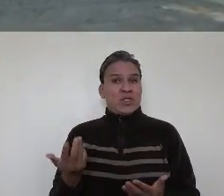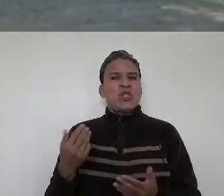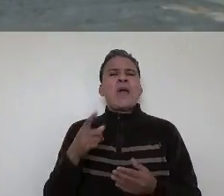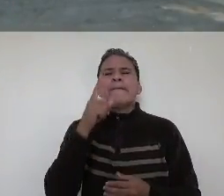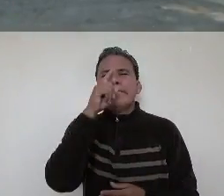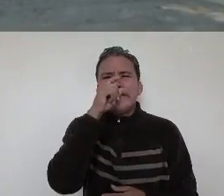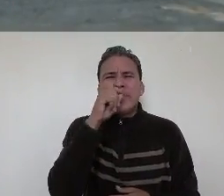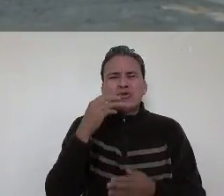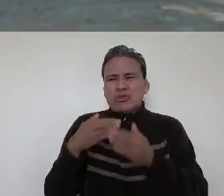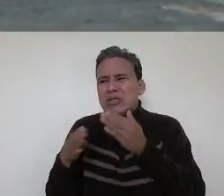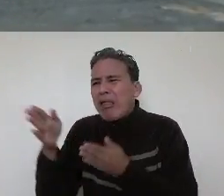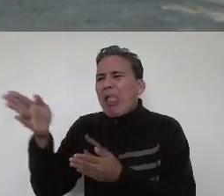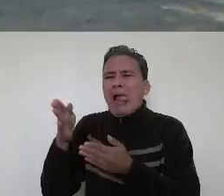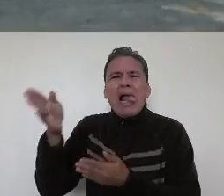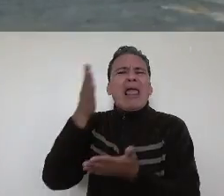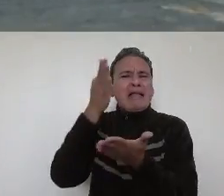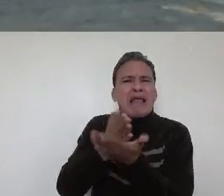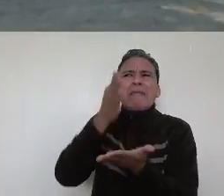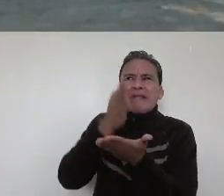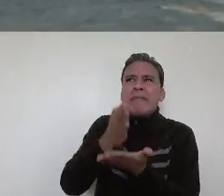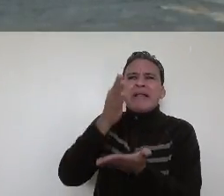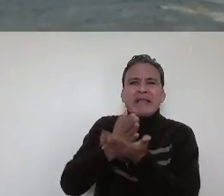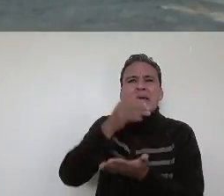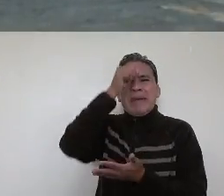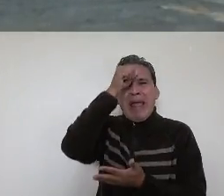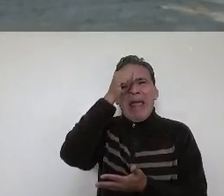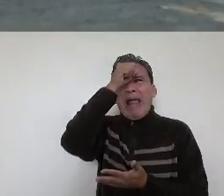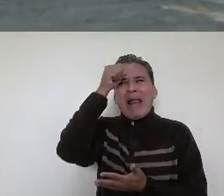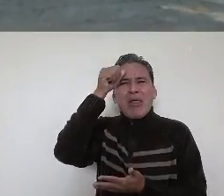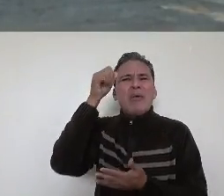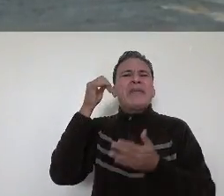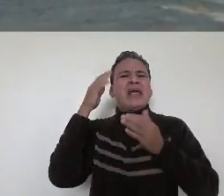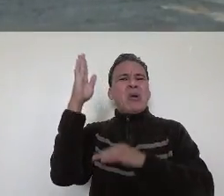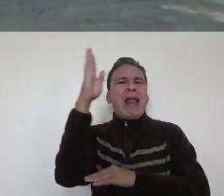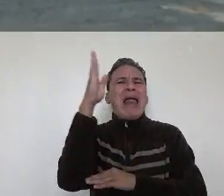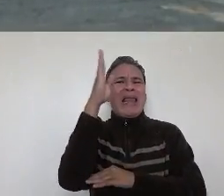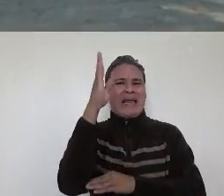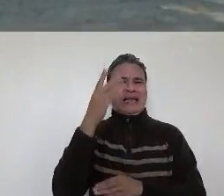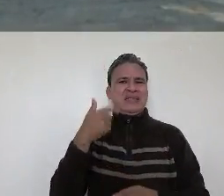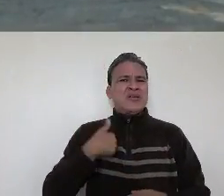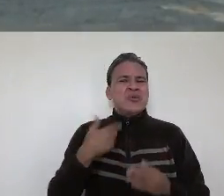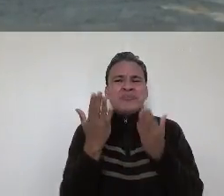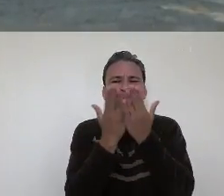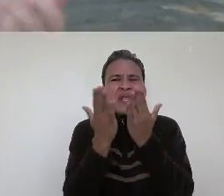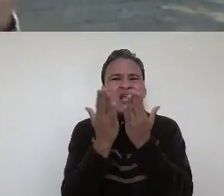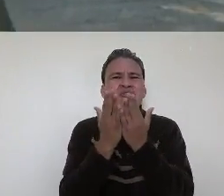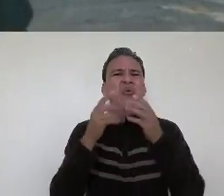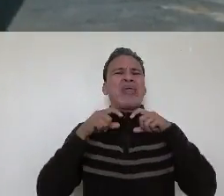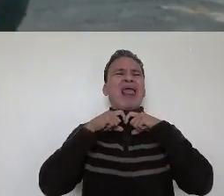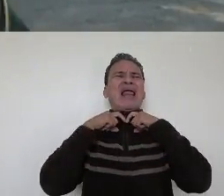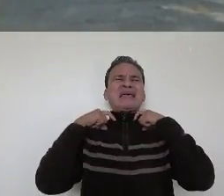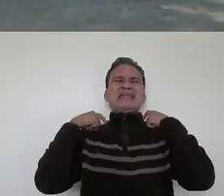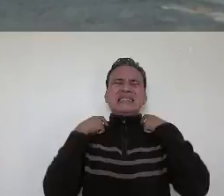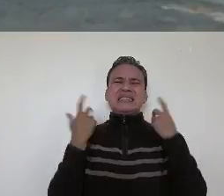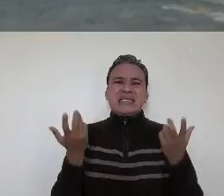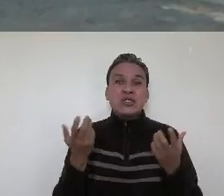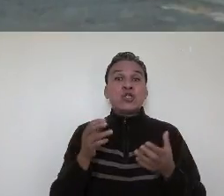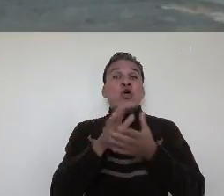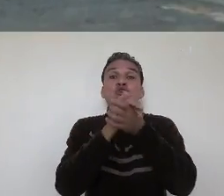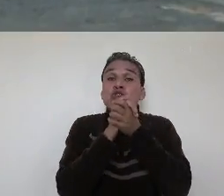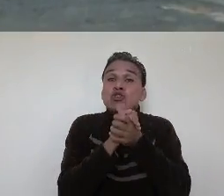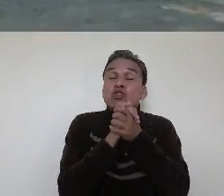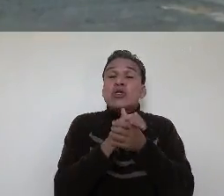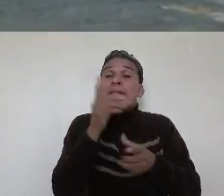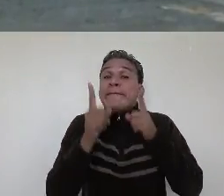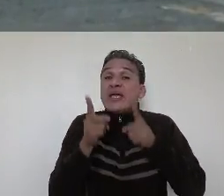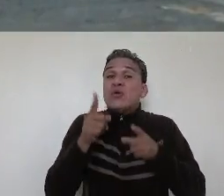misa. Yo estudié en un colegio de curas o de monjas o un colegio parroquial. O yo soy amigo de algunos